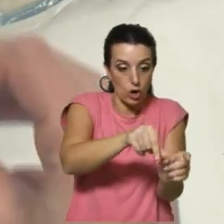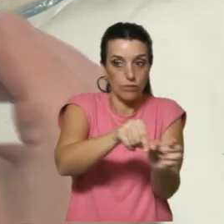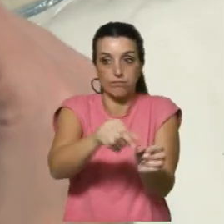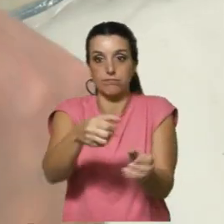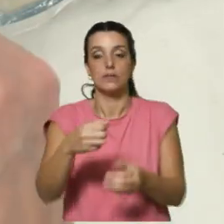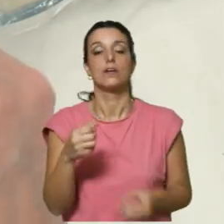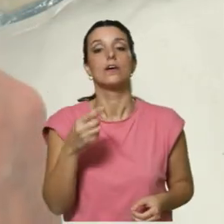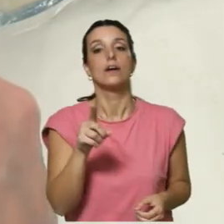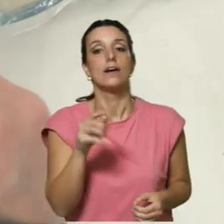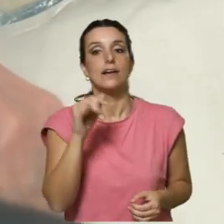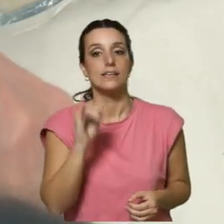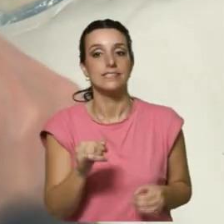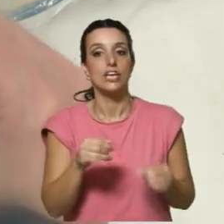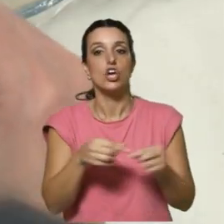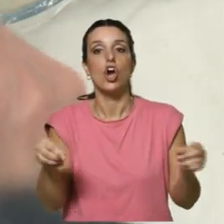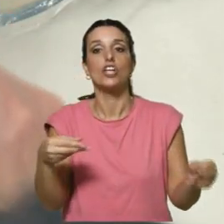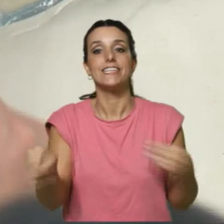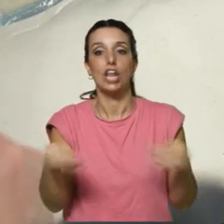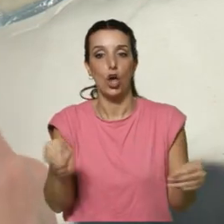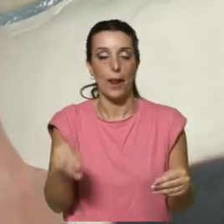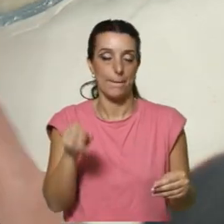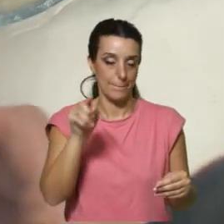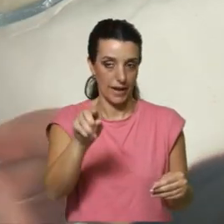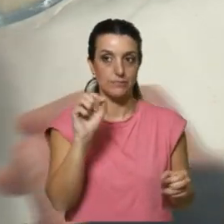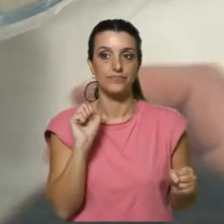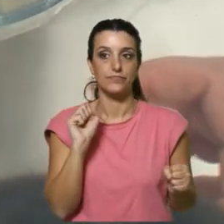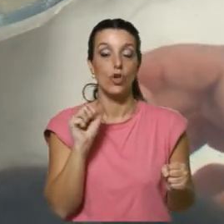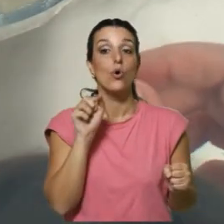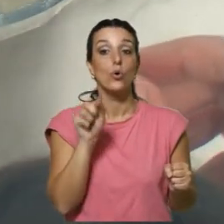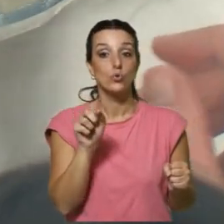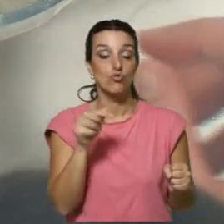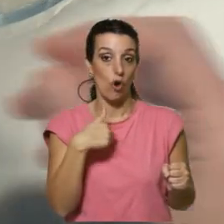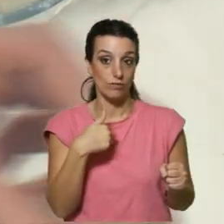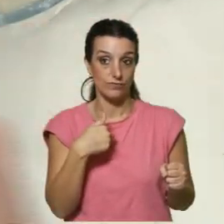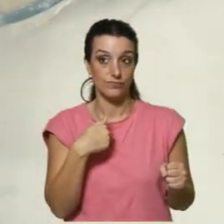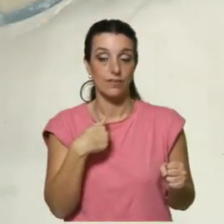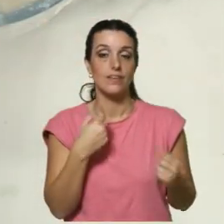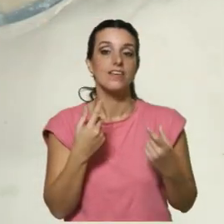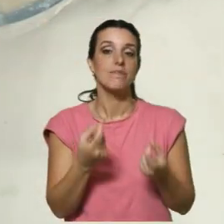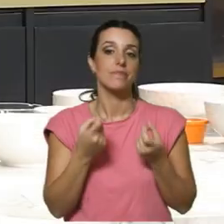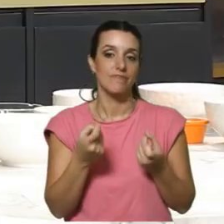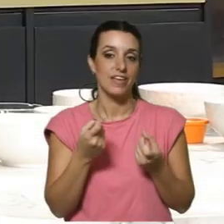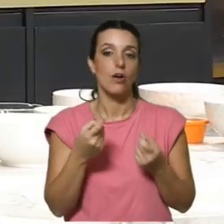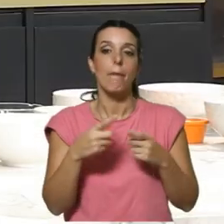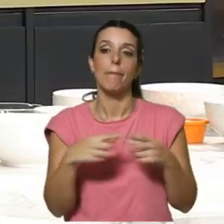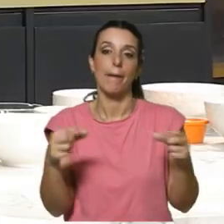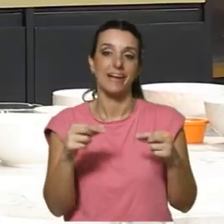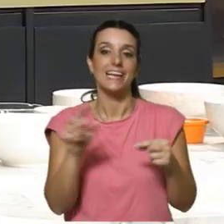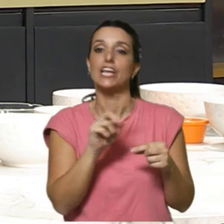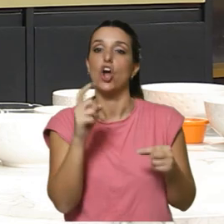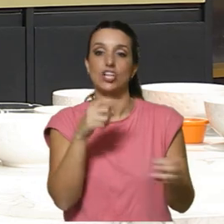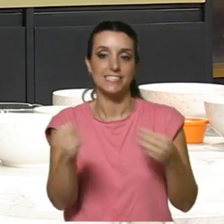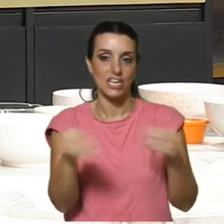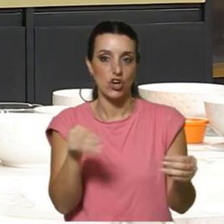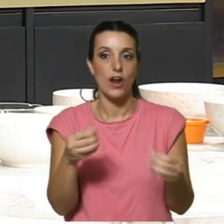¿Con qué? Con tapet, sí. Vos, mirá, vos sabés que yo prefiero hacerla con papel y no con tapete. Si